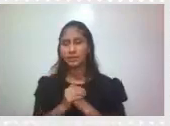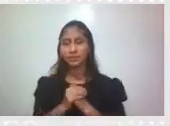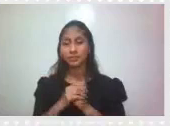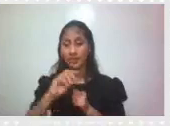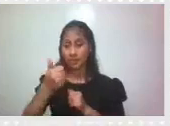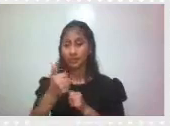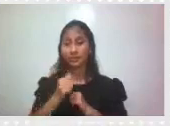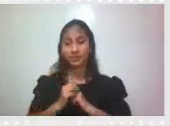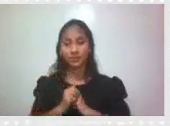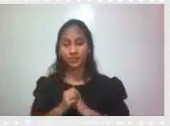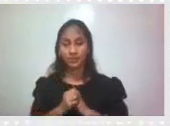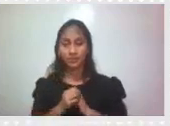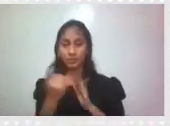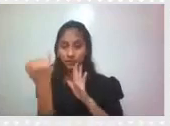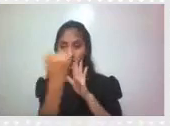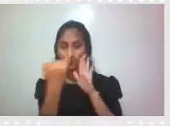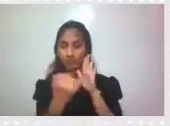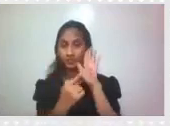siguiente.